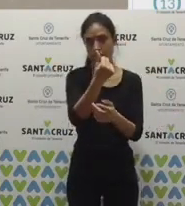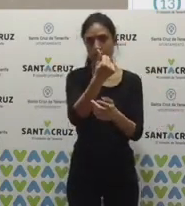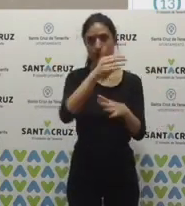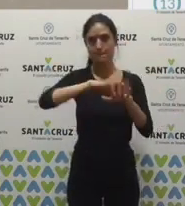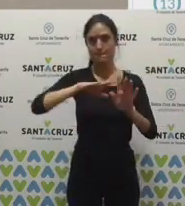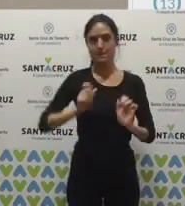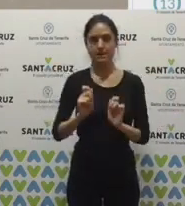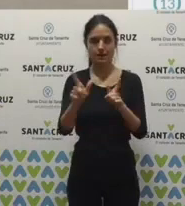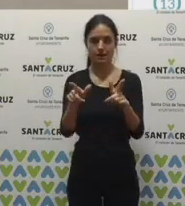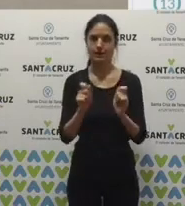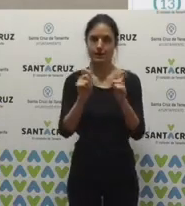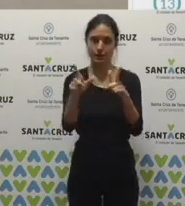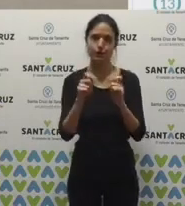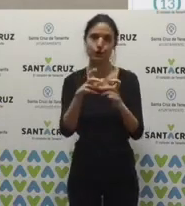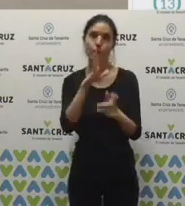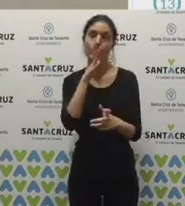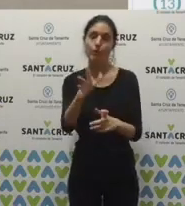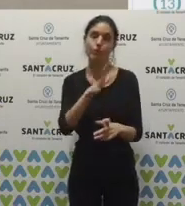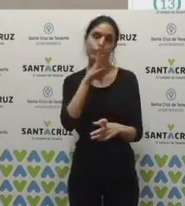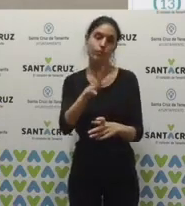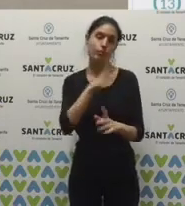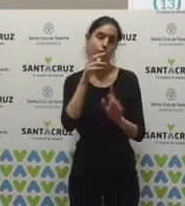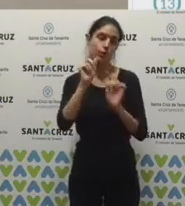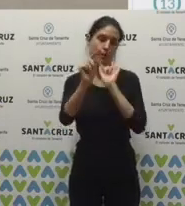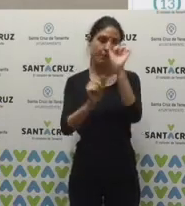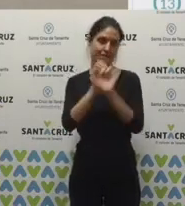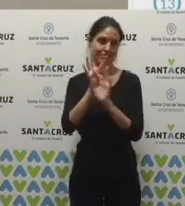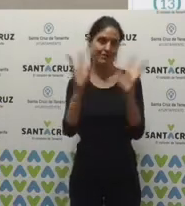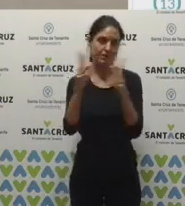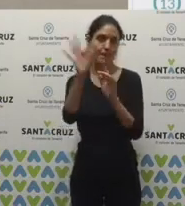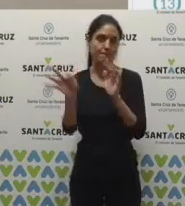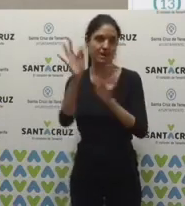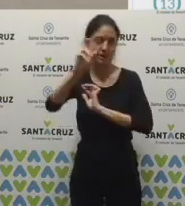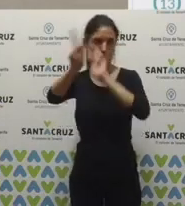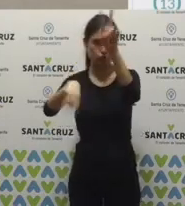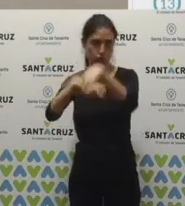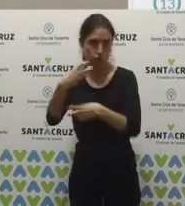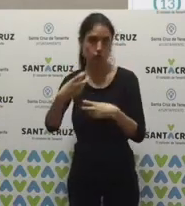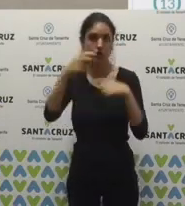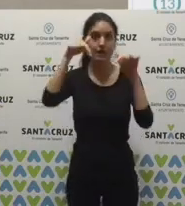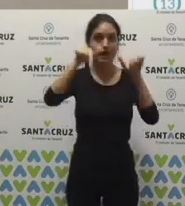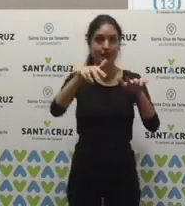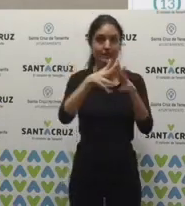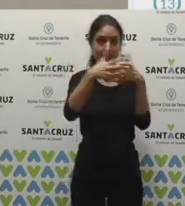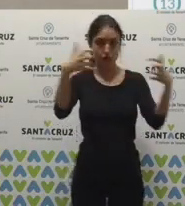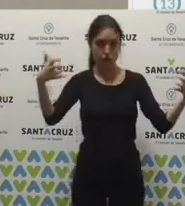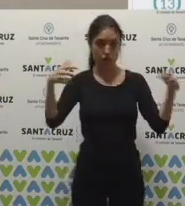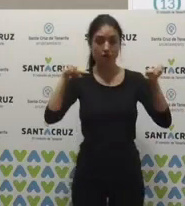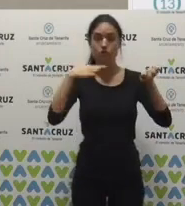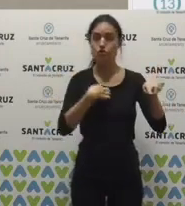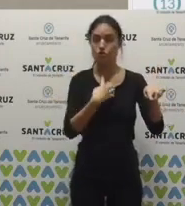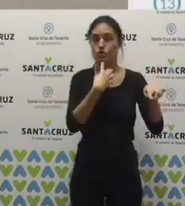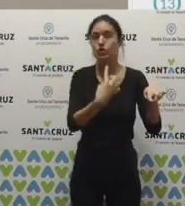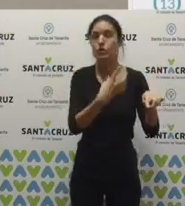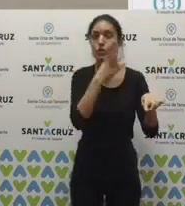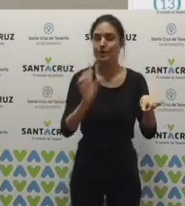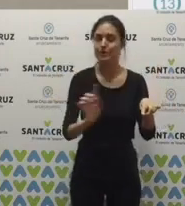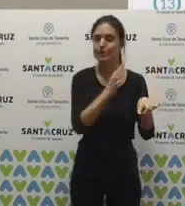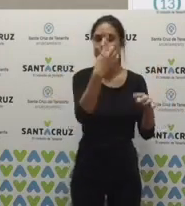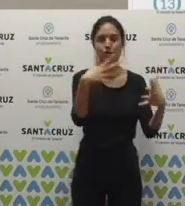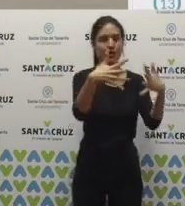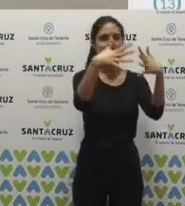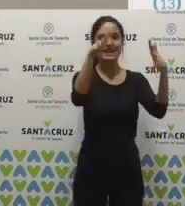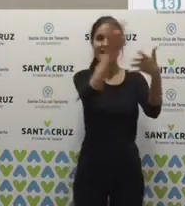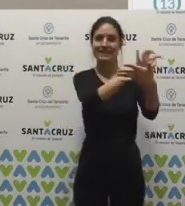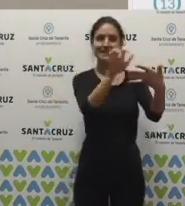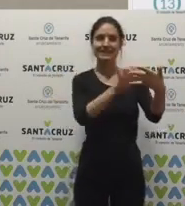derivados de la pandemia y planes de reconstrucción y sugiero este enunciado porque primero el texto literal que